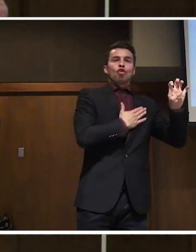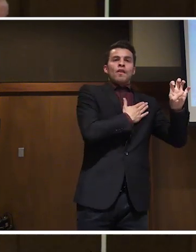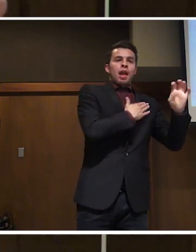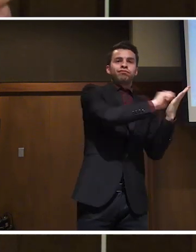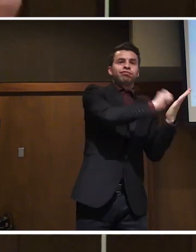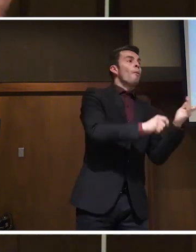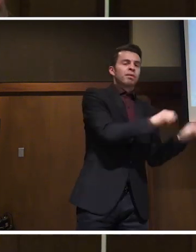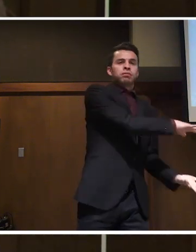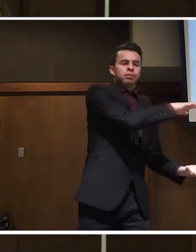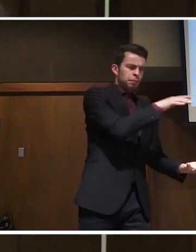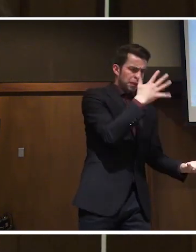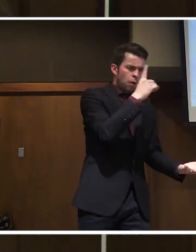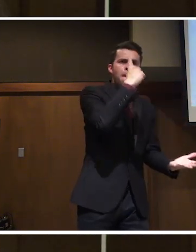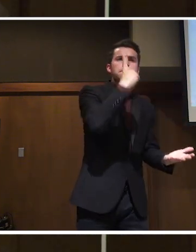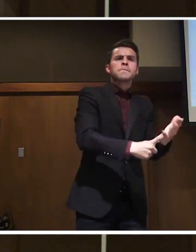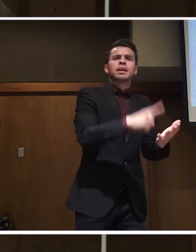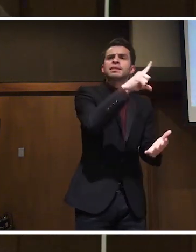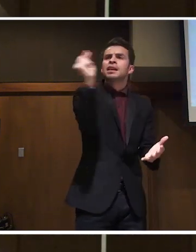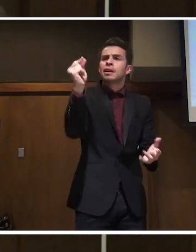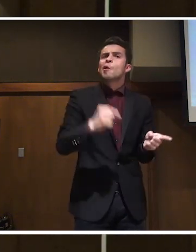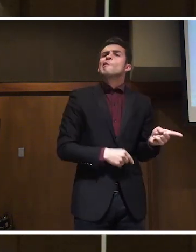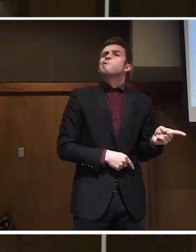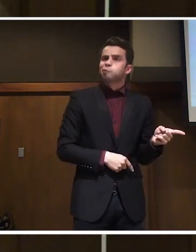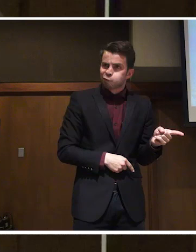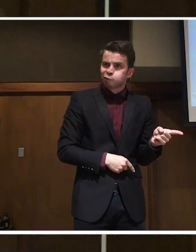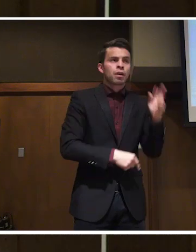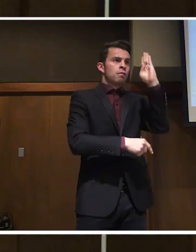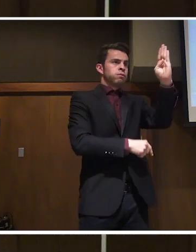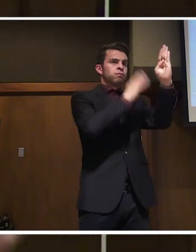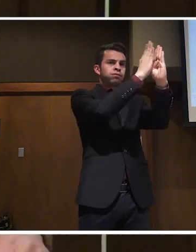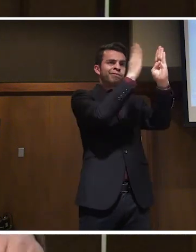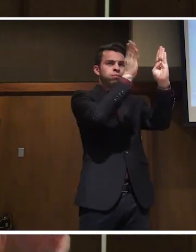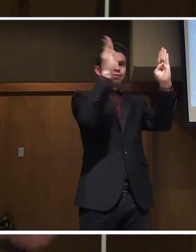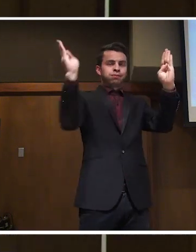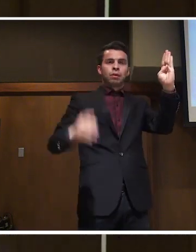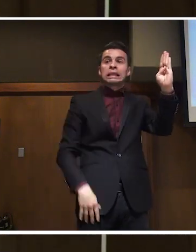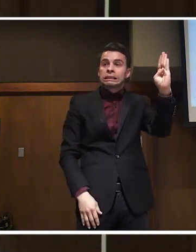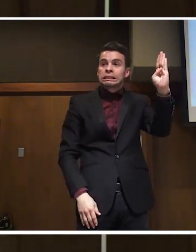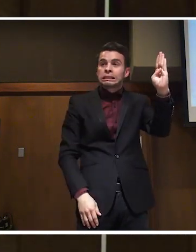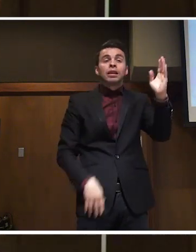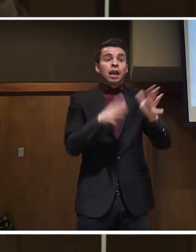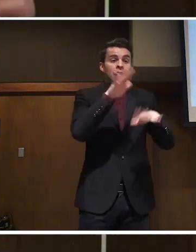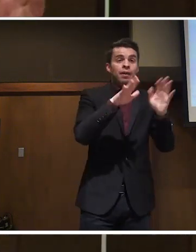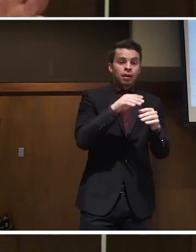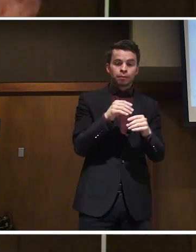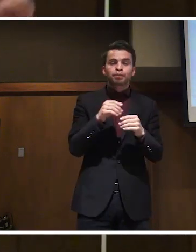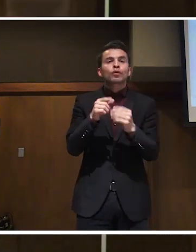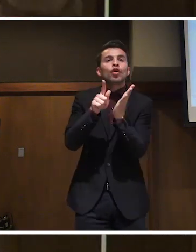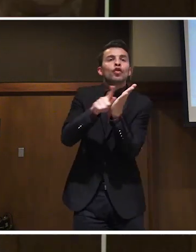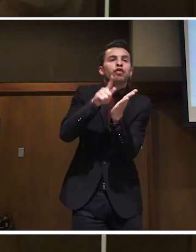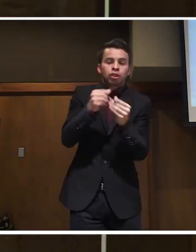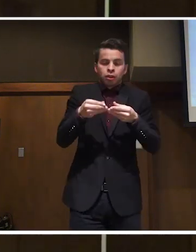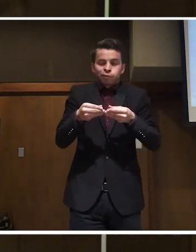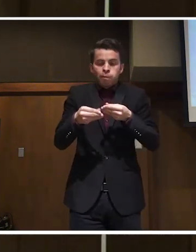unas 1.100 volúmenes armados, cada uno con 10 o 12 folletos, o sea, unos 10 o 12.000 folletos